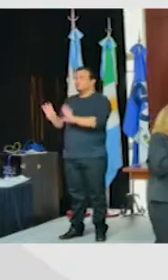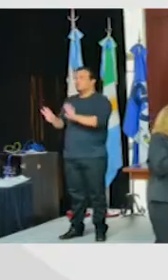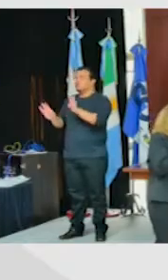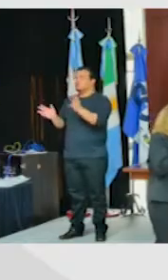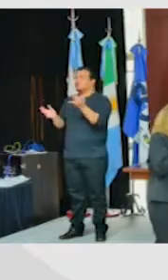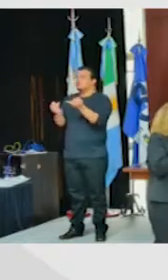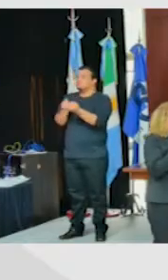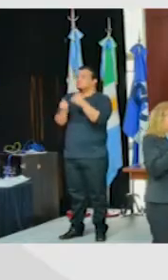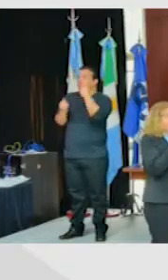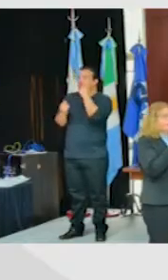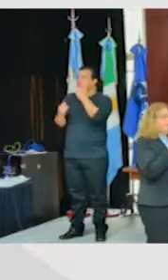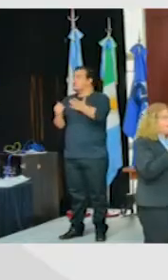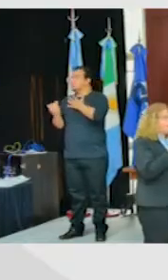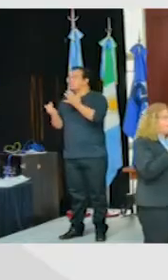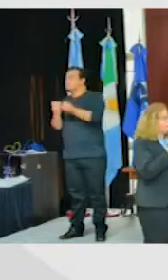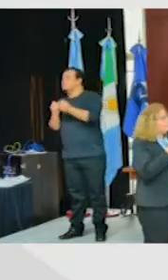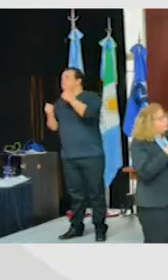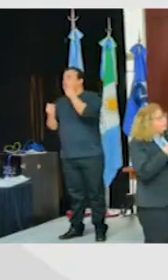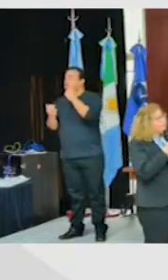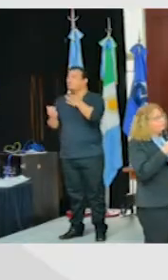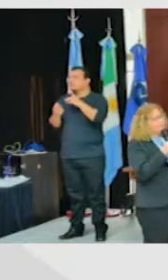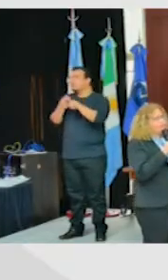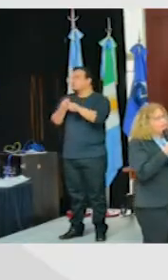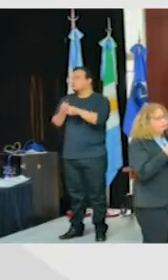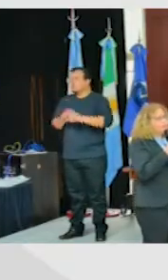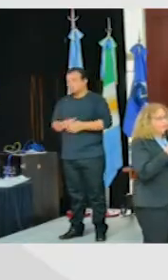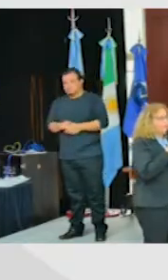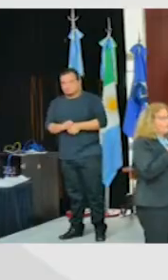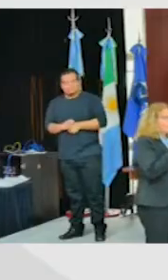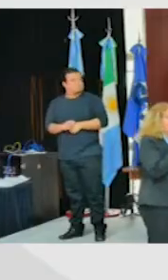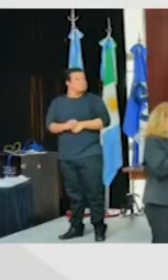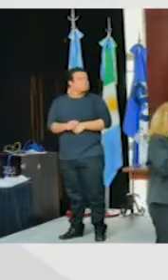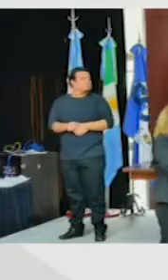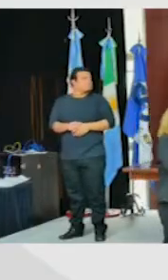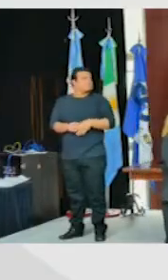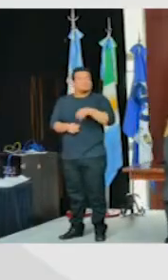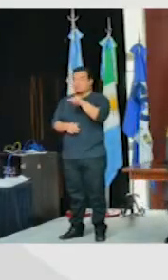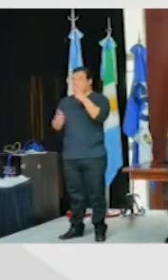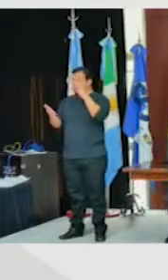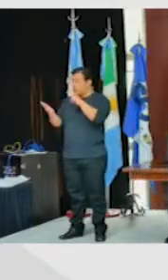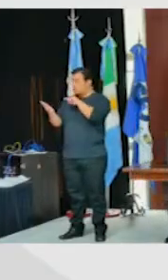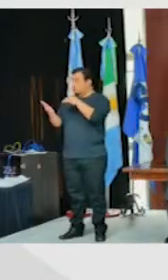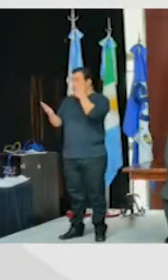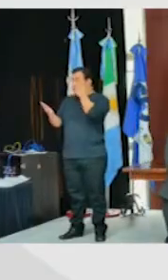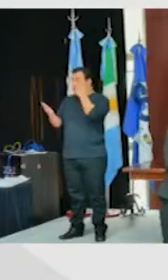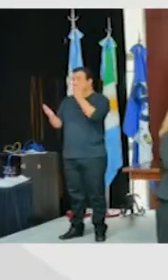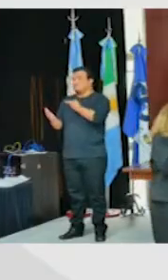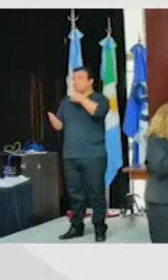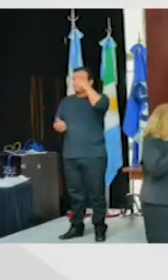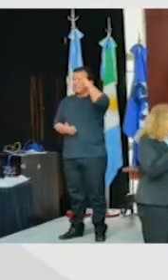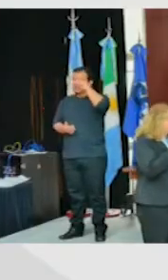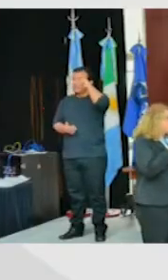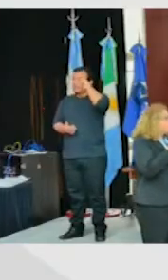marido. En la cabecera de la cama vemos un papel, Federico, un teléfono, entre paréntesis, esposo.